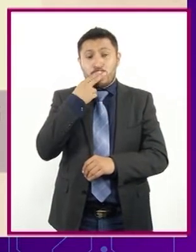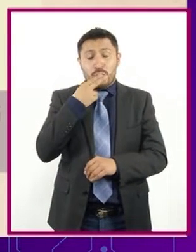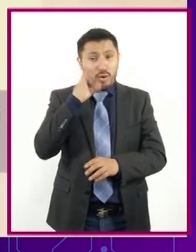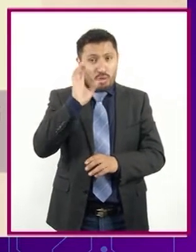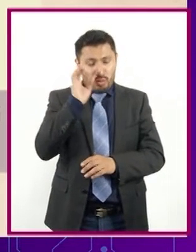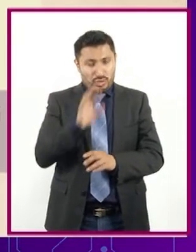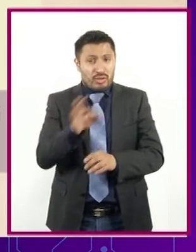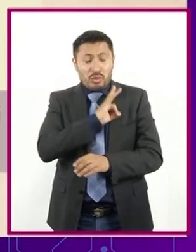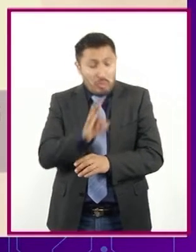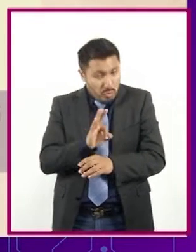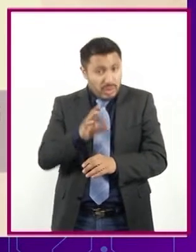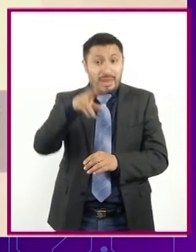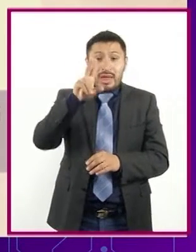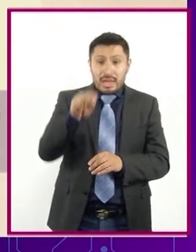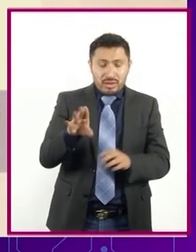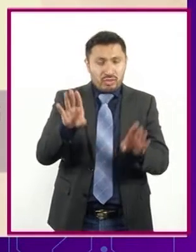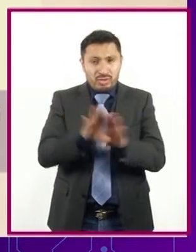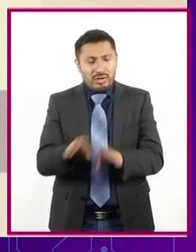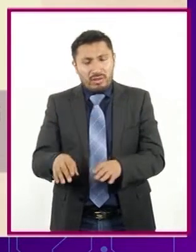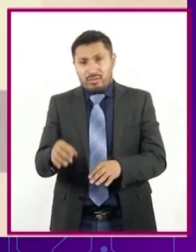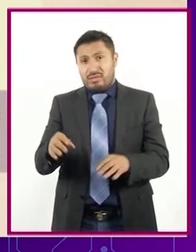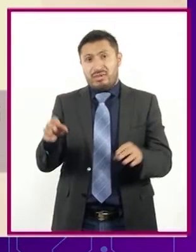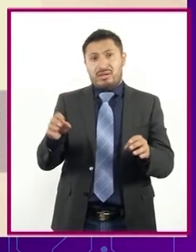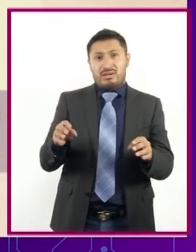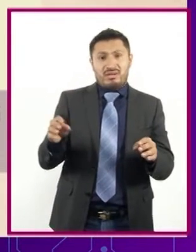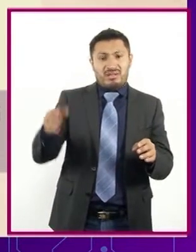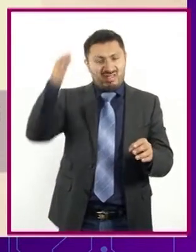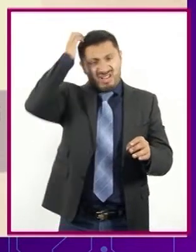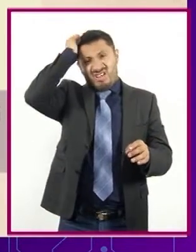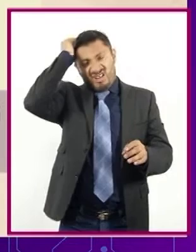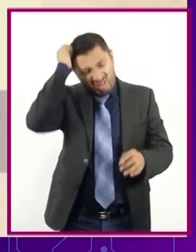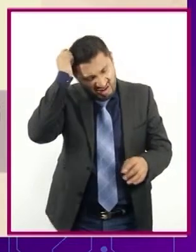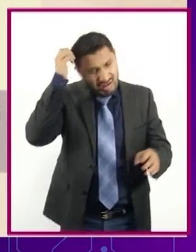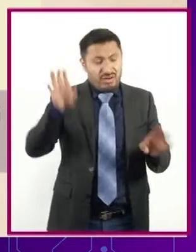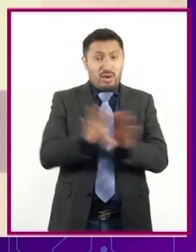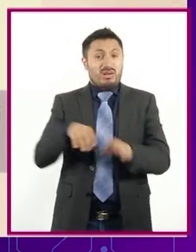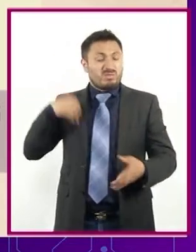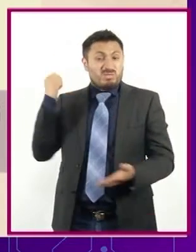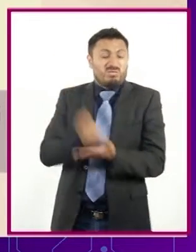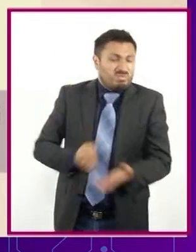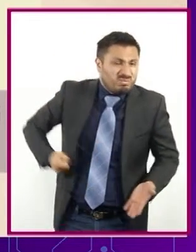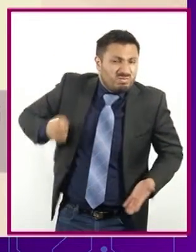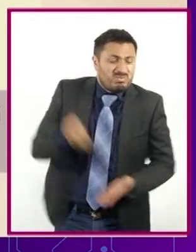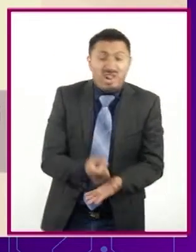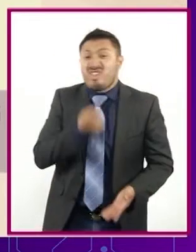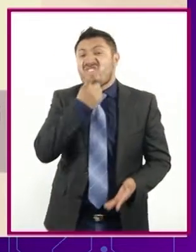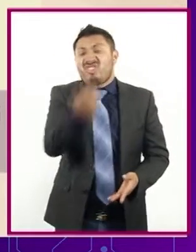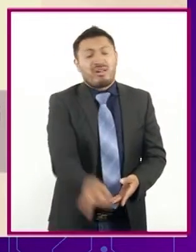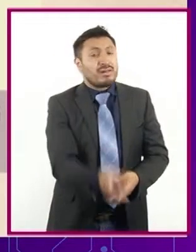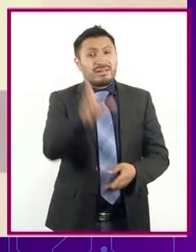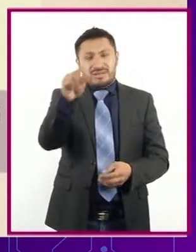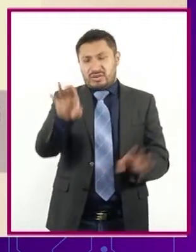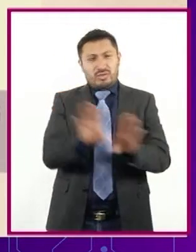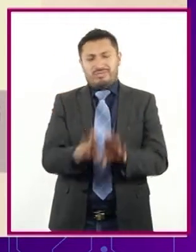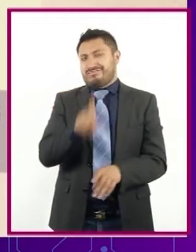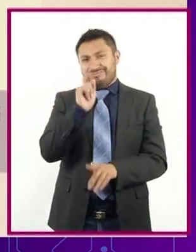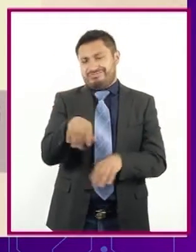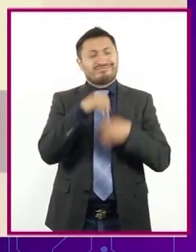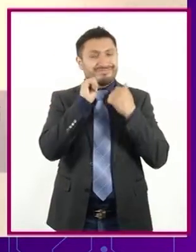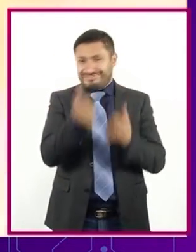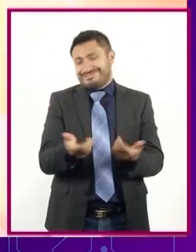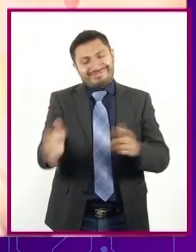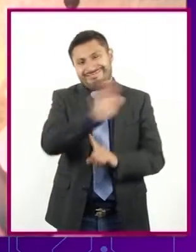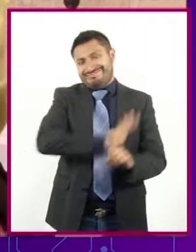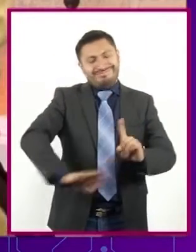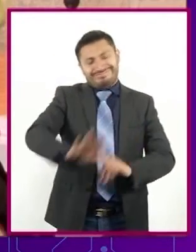vengan al caso, y no traídos de los pelos, o sea, forzadamente, como cuando no tienen sentido en un contexto